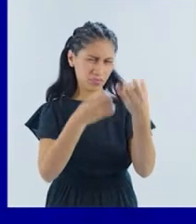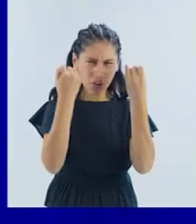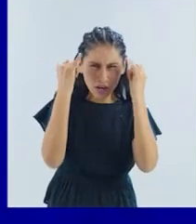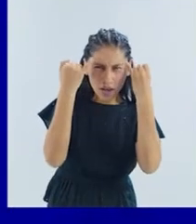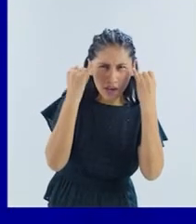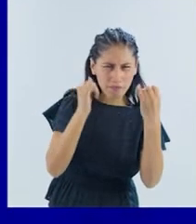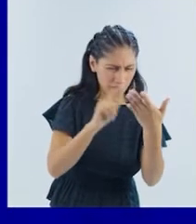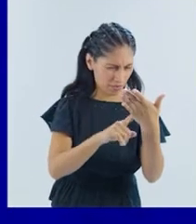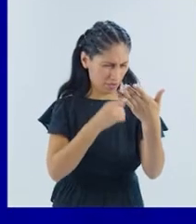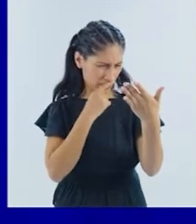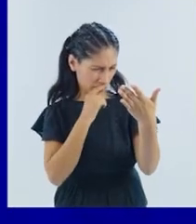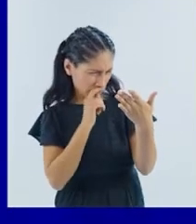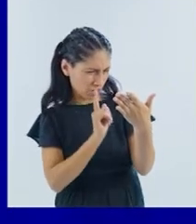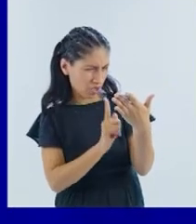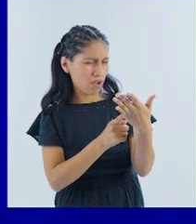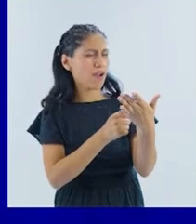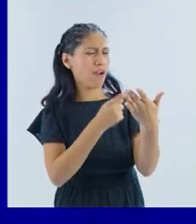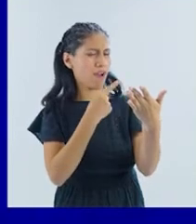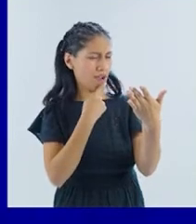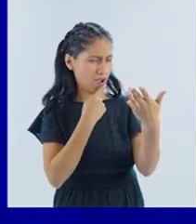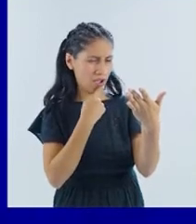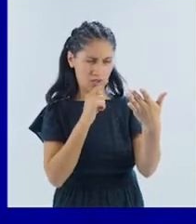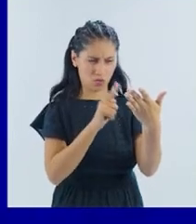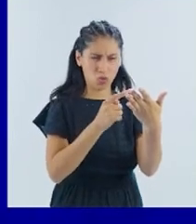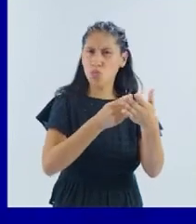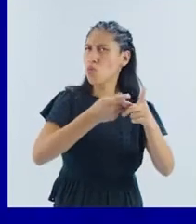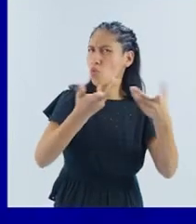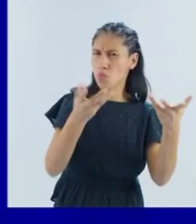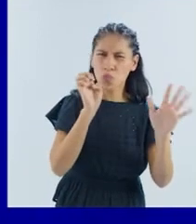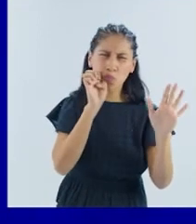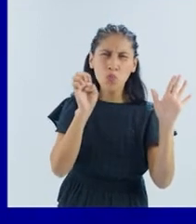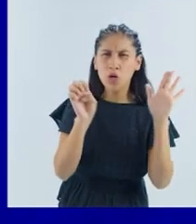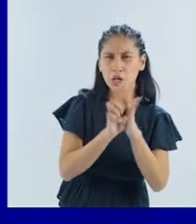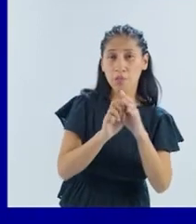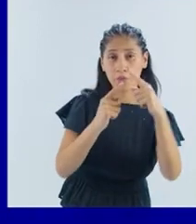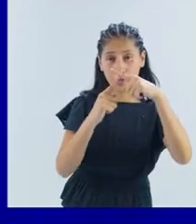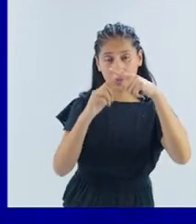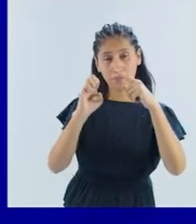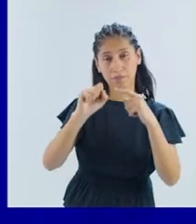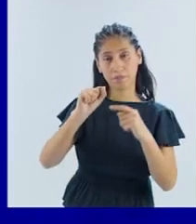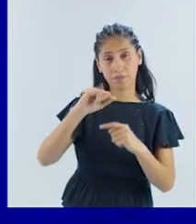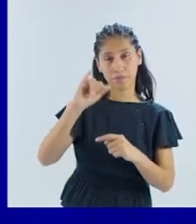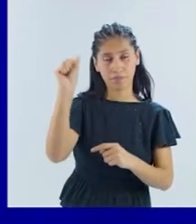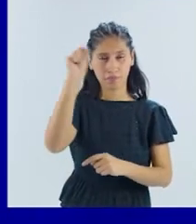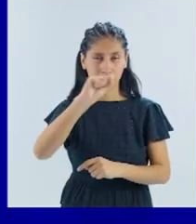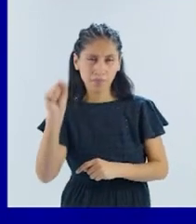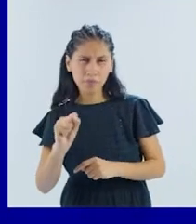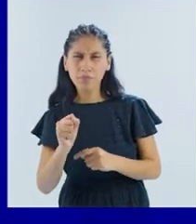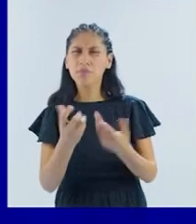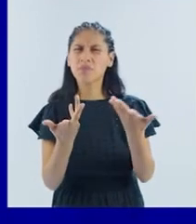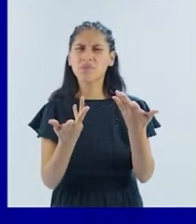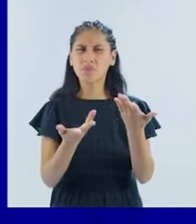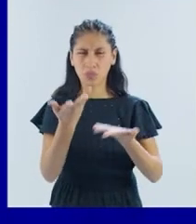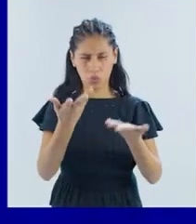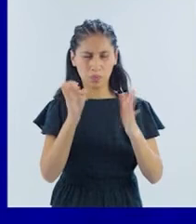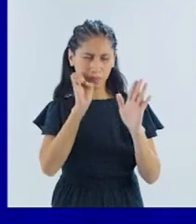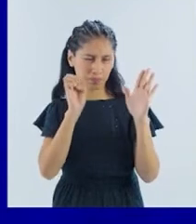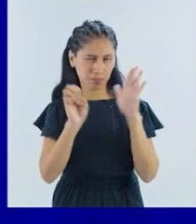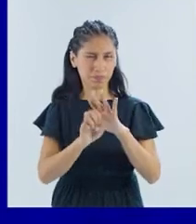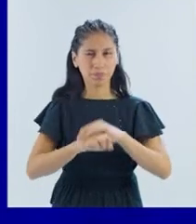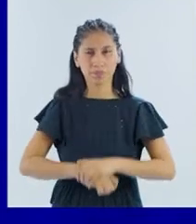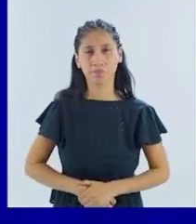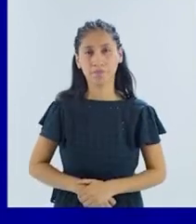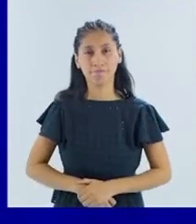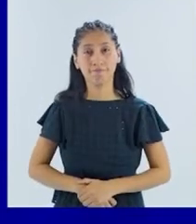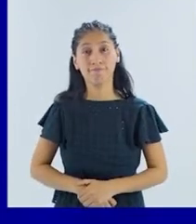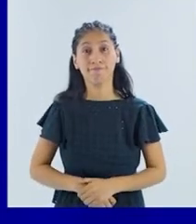decir que la idea permite abrir un espacio para el debate y los argumentos. Un ejemplo de tesis o proposición para un texto argumentativo sería